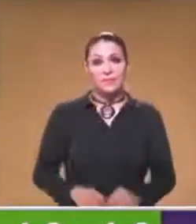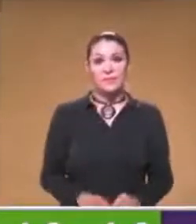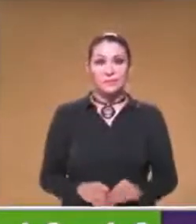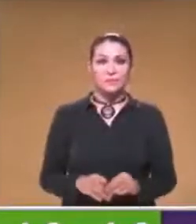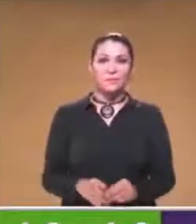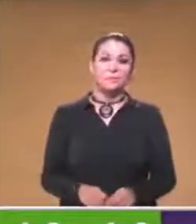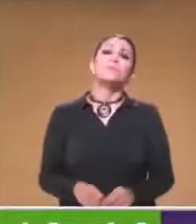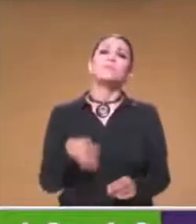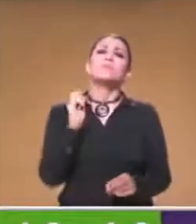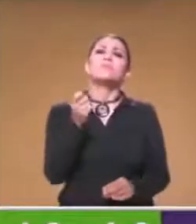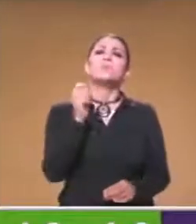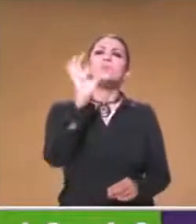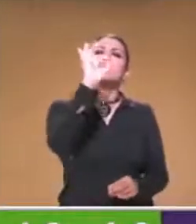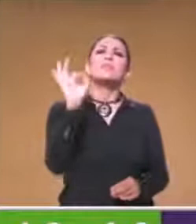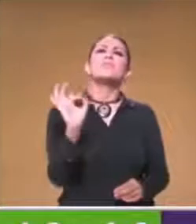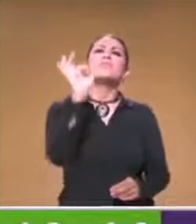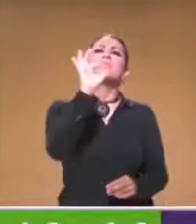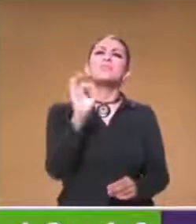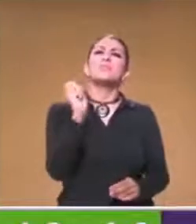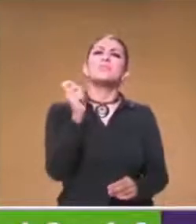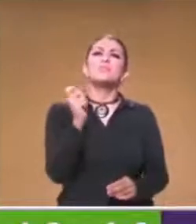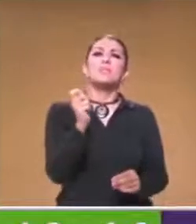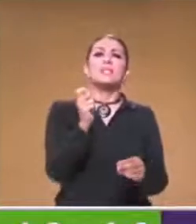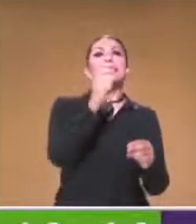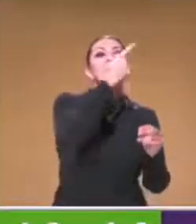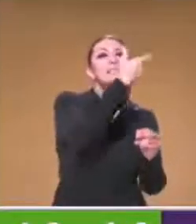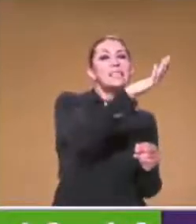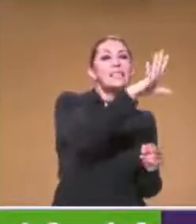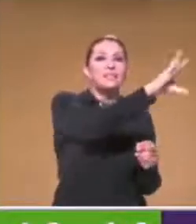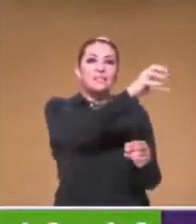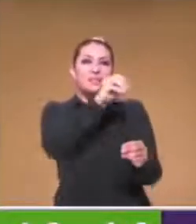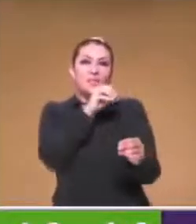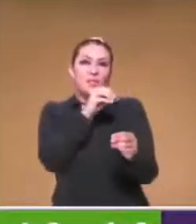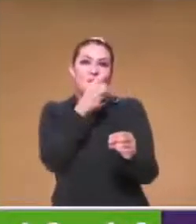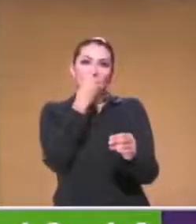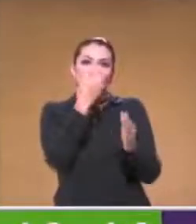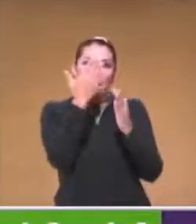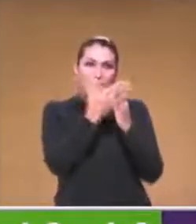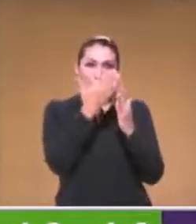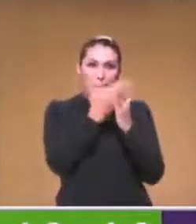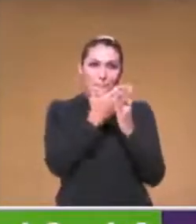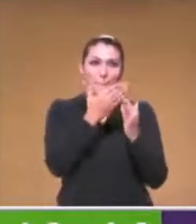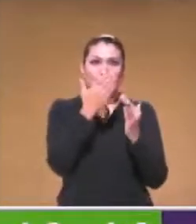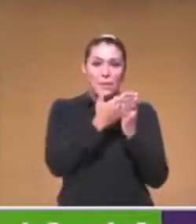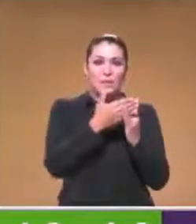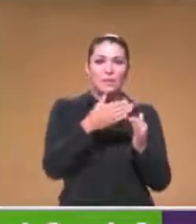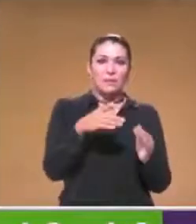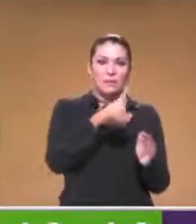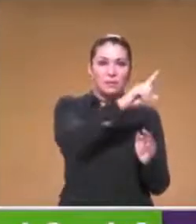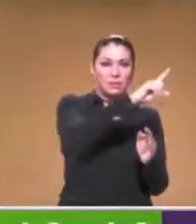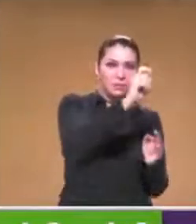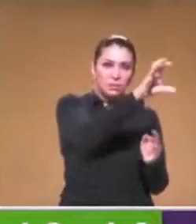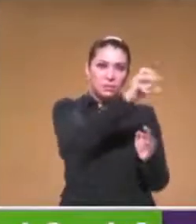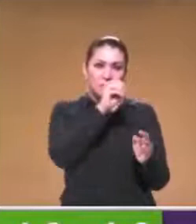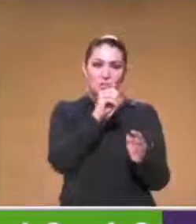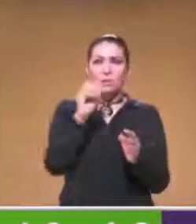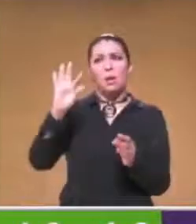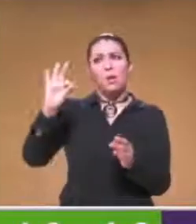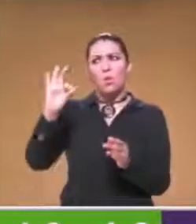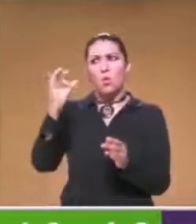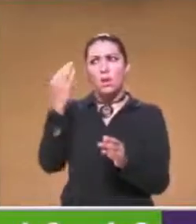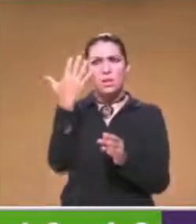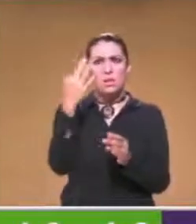¿qué significa por ciento? Significa por cada 100. Es decir, un ejemplo, si a mí me dicen 45%, eso